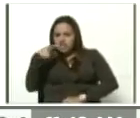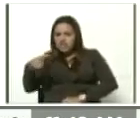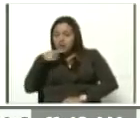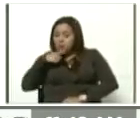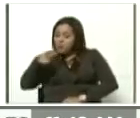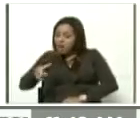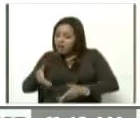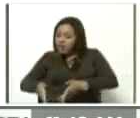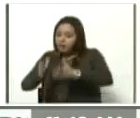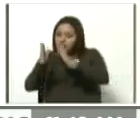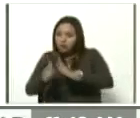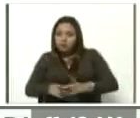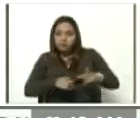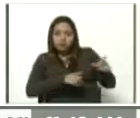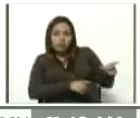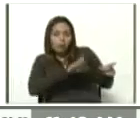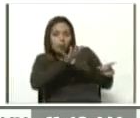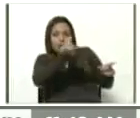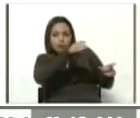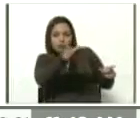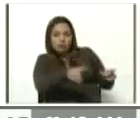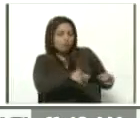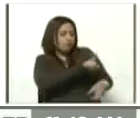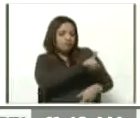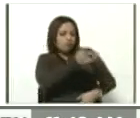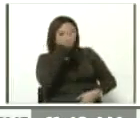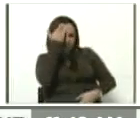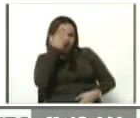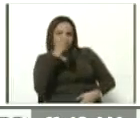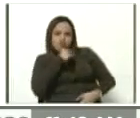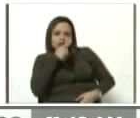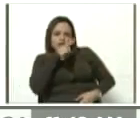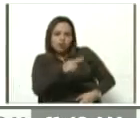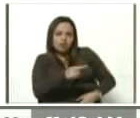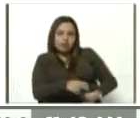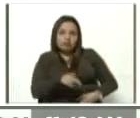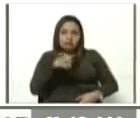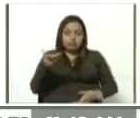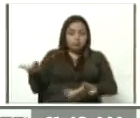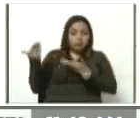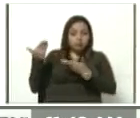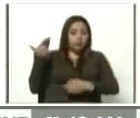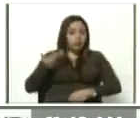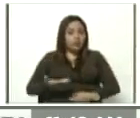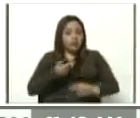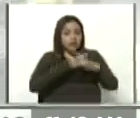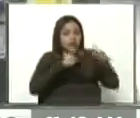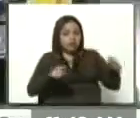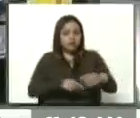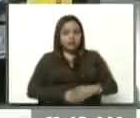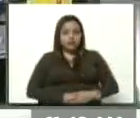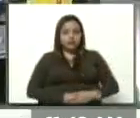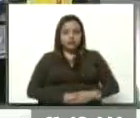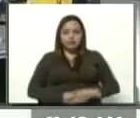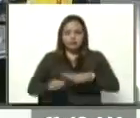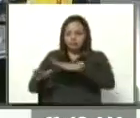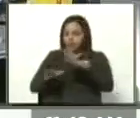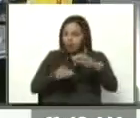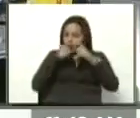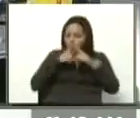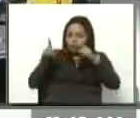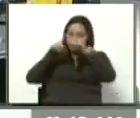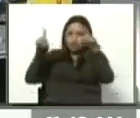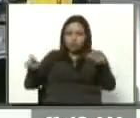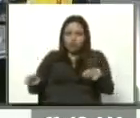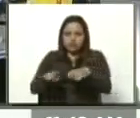4% no sabe, no contesta. Bueno, bueno, es notoria, ¿no? La diferencia allí. Quiero presentar la siguiente lámina, que esta siguiente lámina es